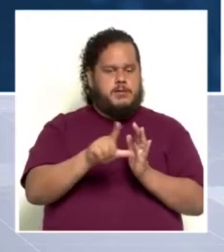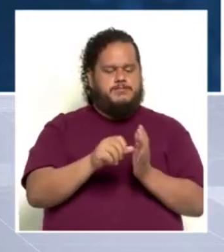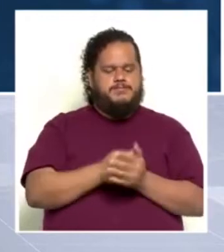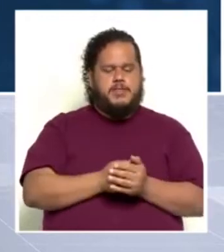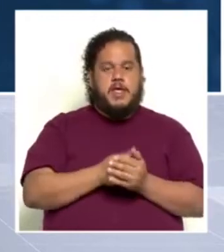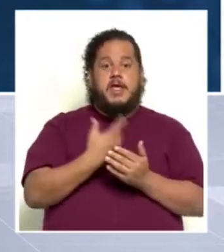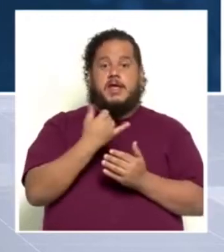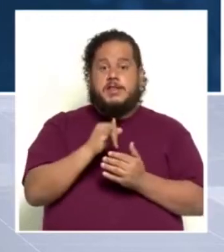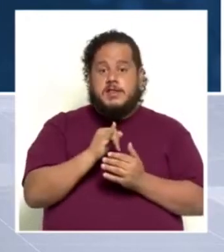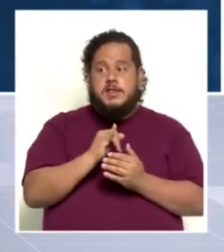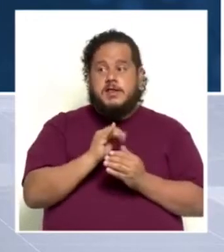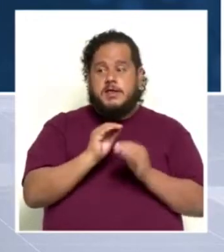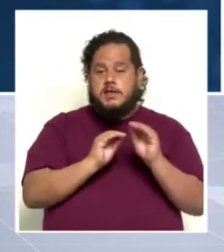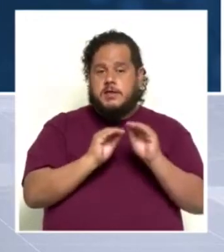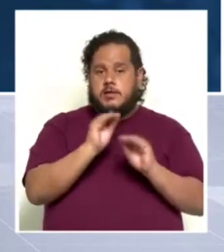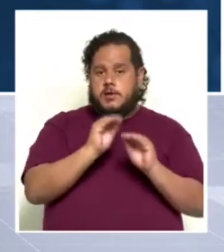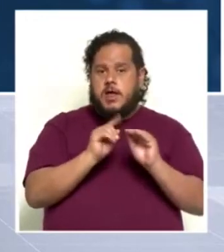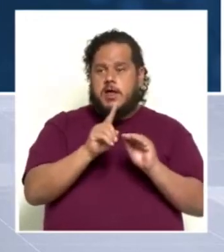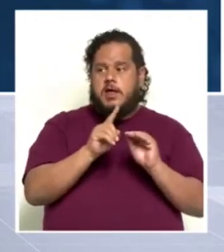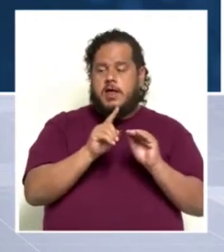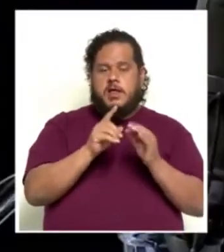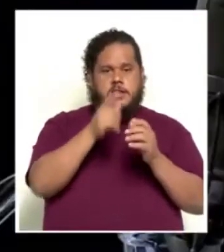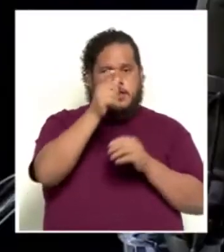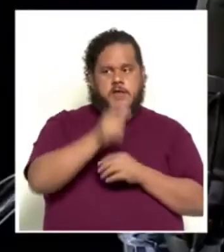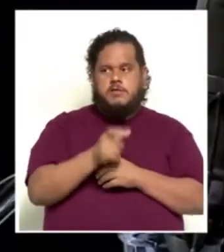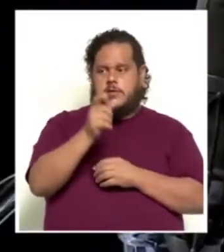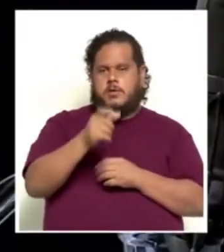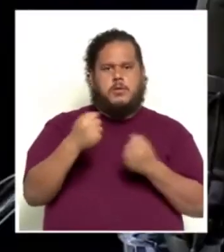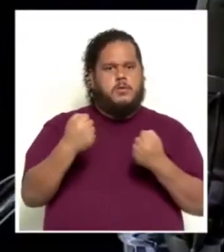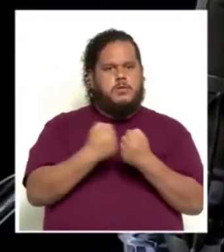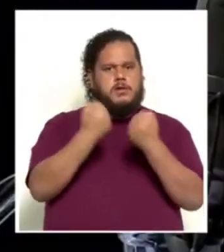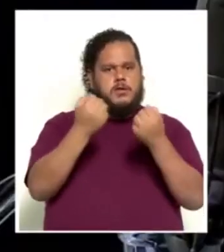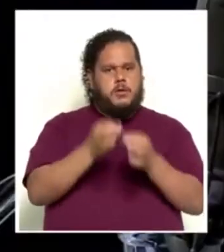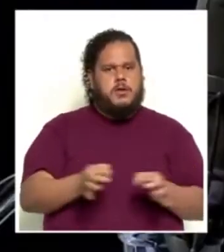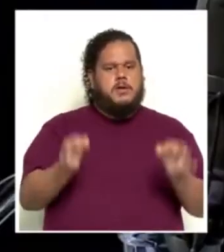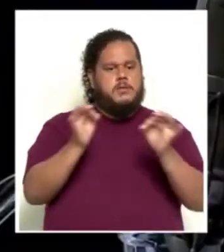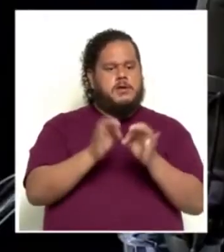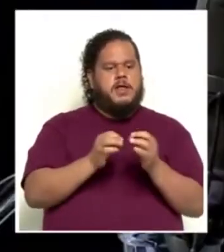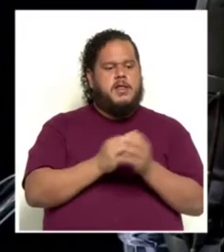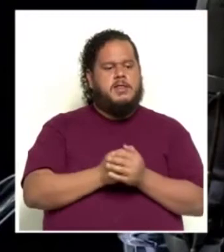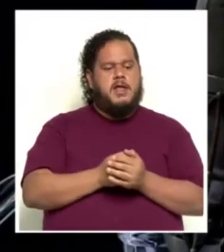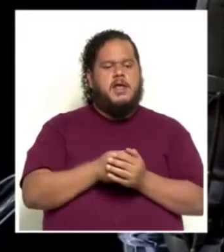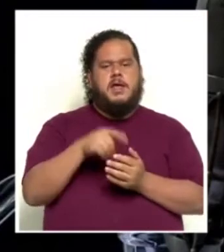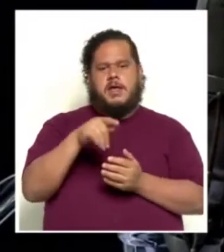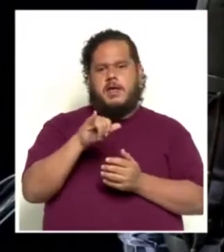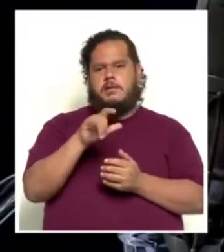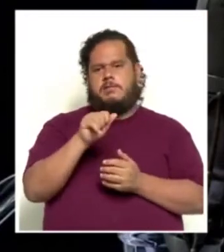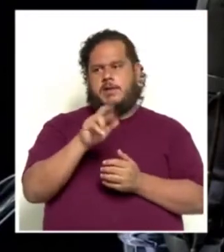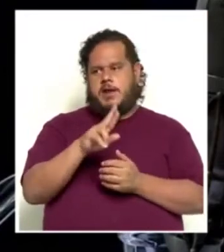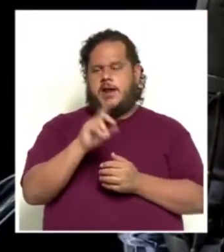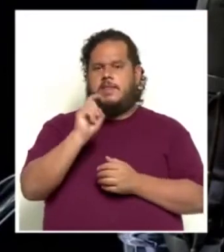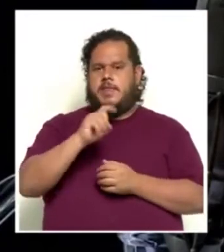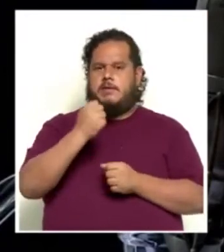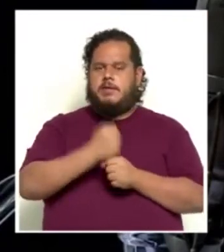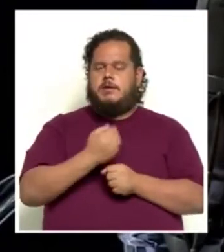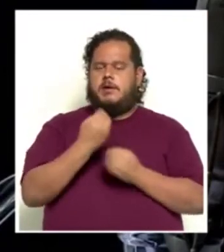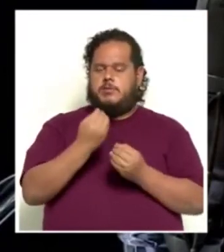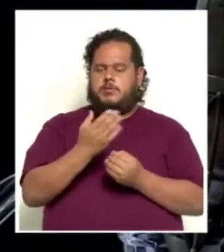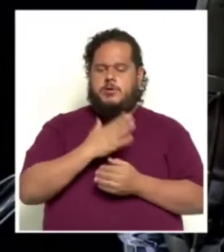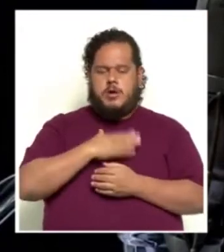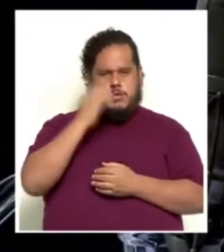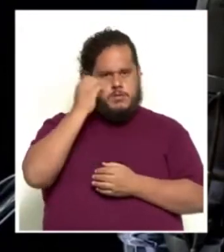colocarse estas figuras, además hay un reto sumamente importante sobre el que doña Pilar va a tener que trabajar muchísimo, a mi